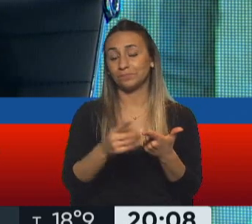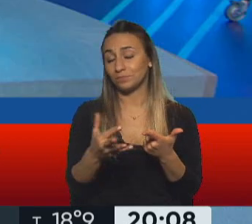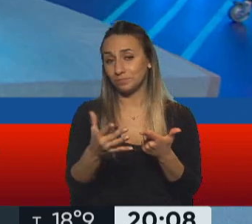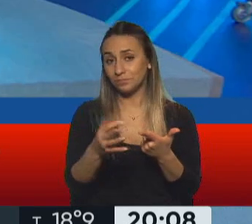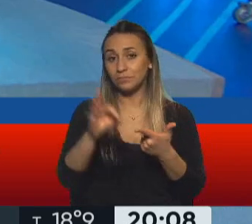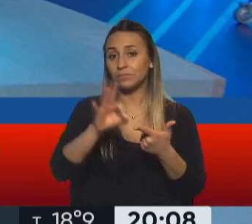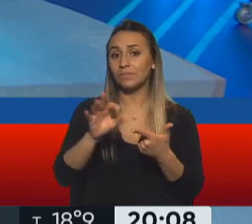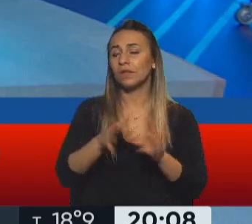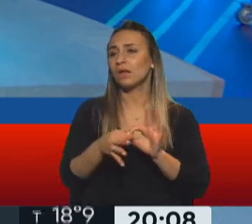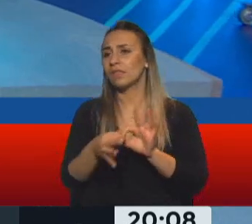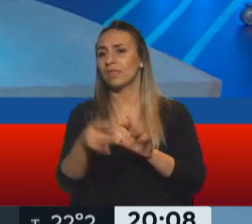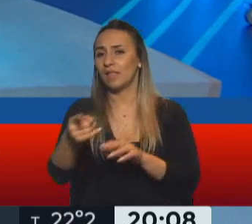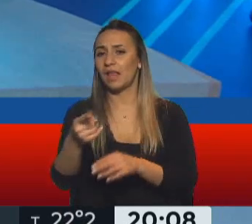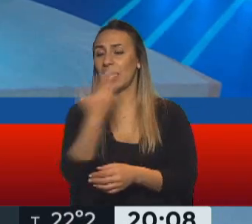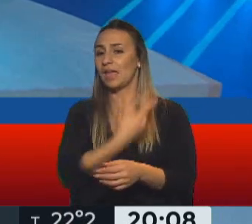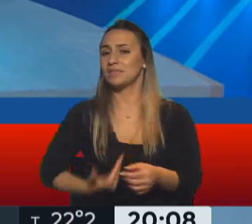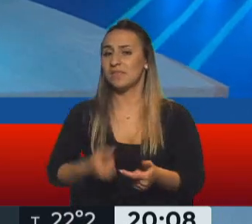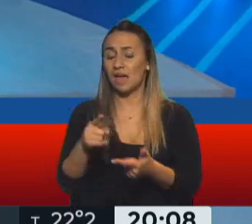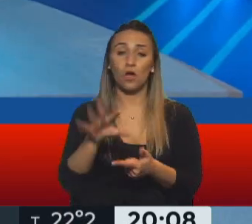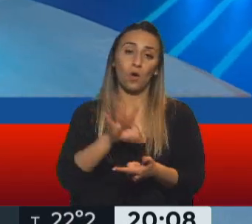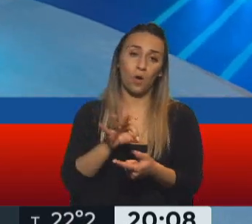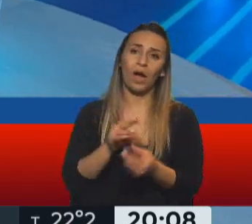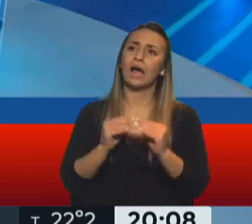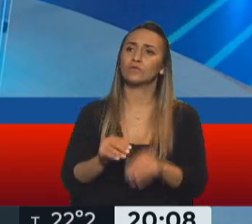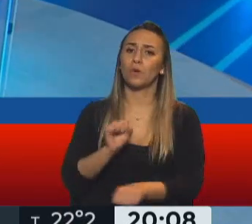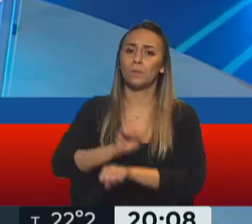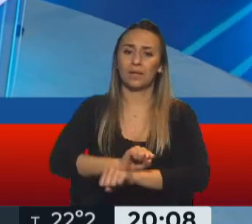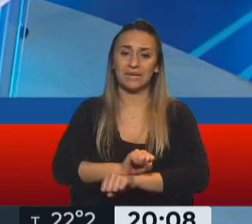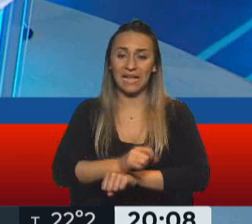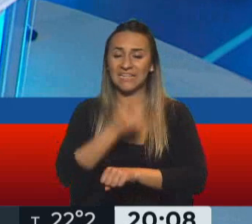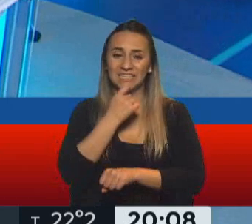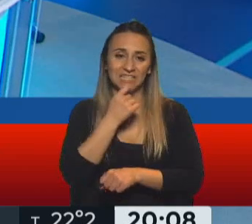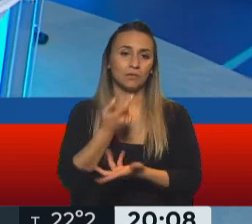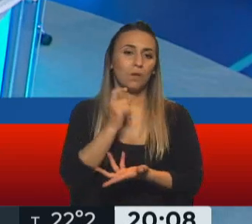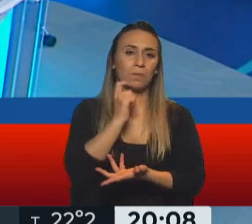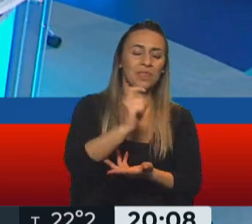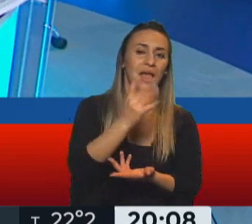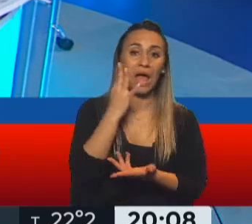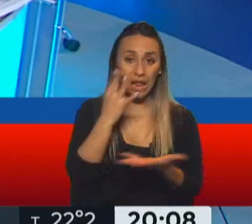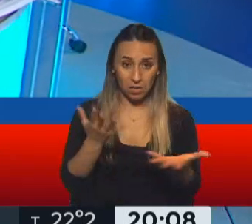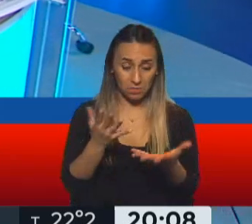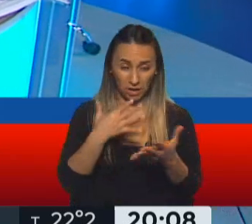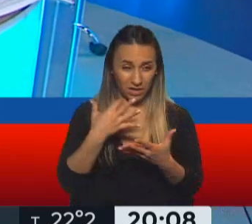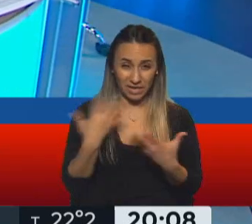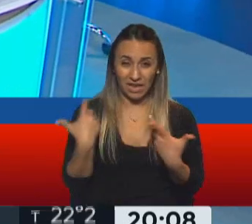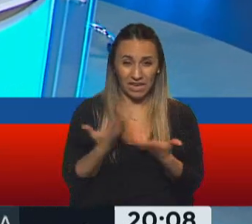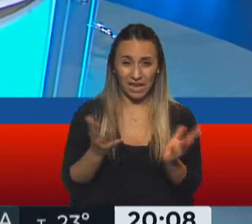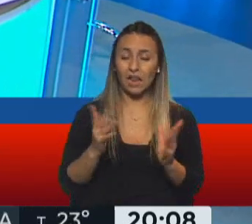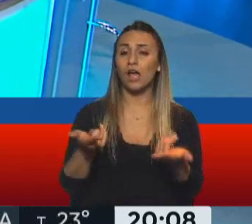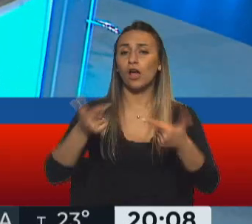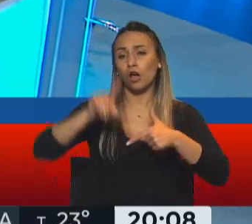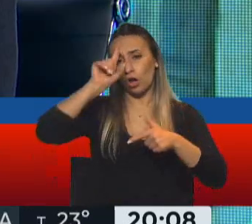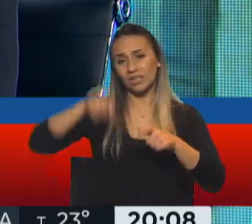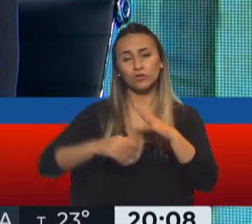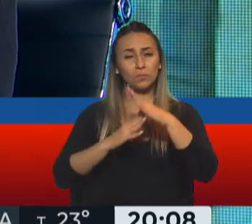las cuentas del Estado o con alguna cuestión penal cuando hay algún tipo de violación de una garantía. Temas no. Y es poco, después la Corte nuestra no habla tanto y no